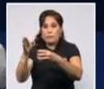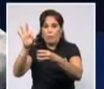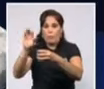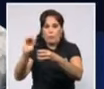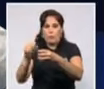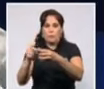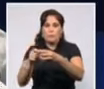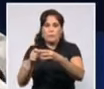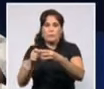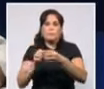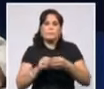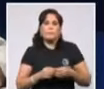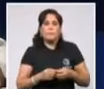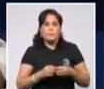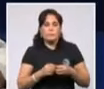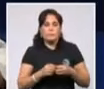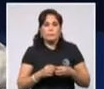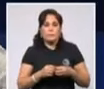Siempre